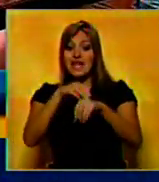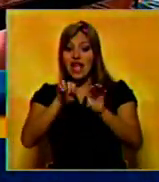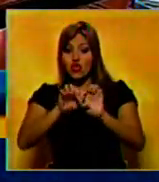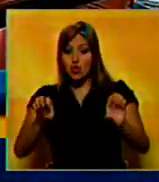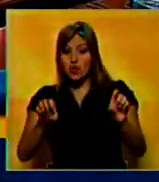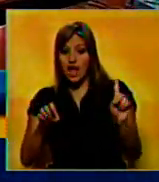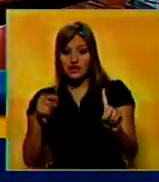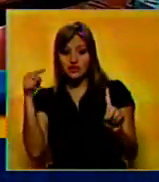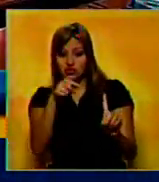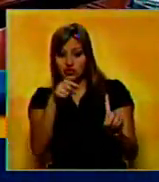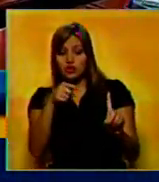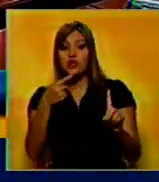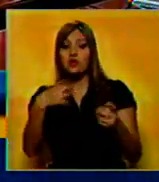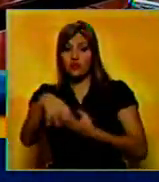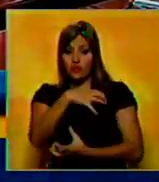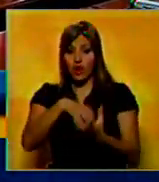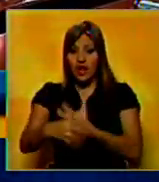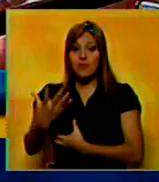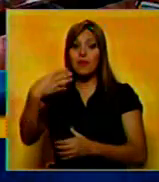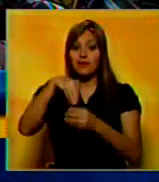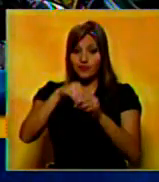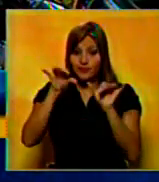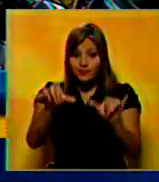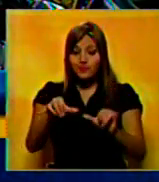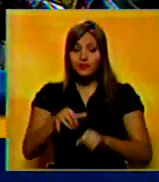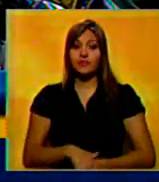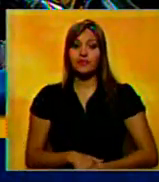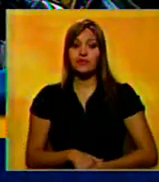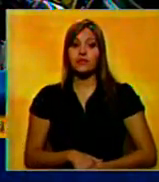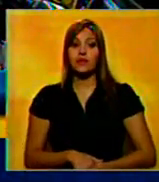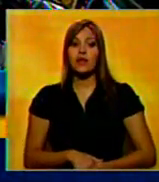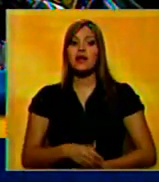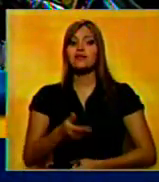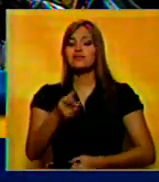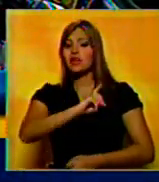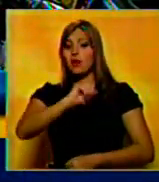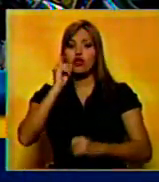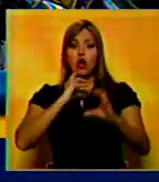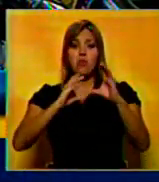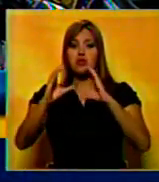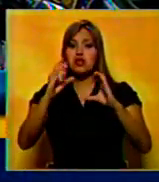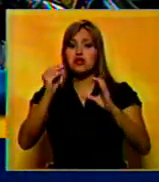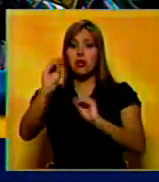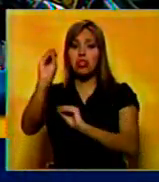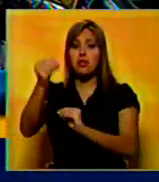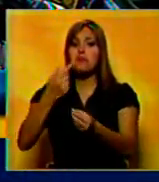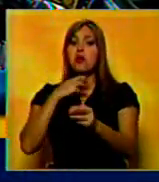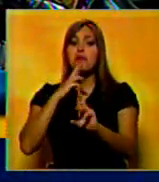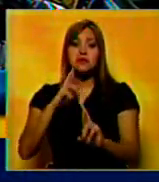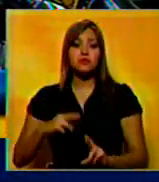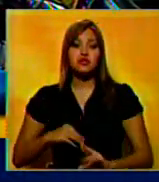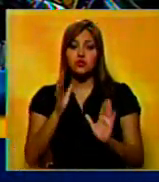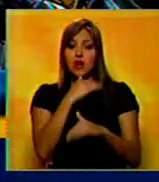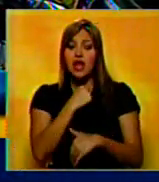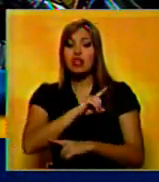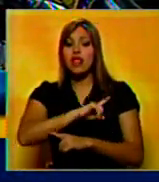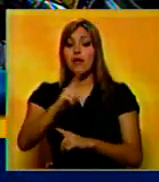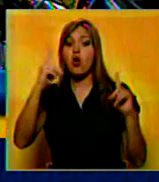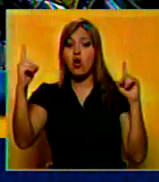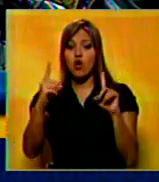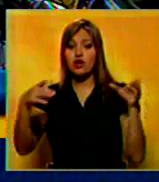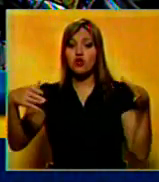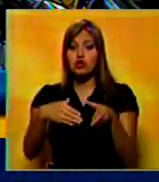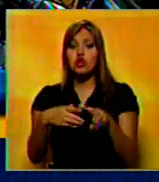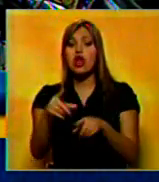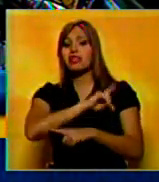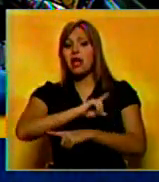Yadira Córdoba, de los conflictos en el sector. Ni las comunicaciones nos las responden, ni nos recibe para darnos respuesta,